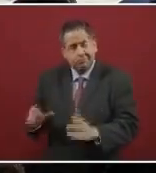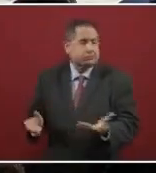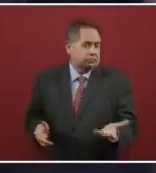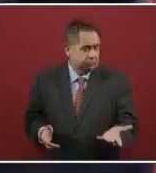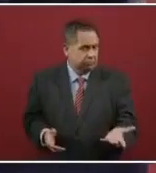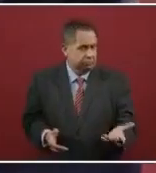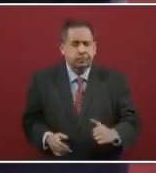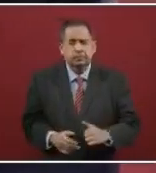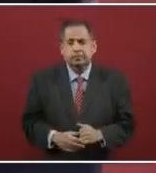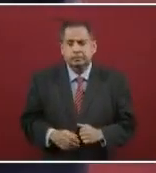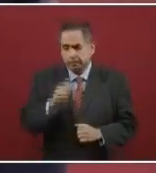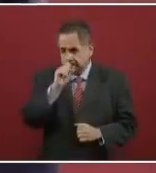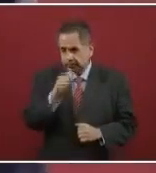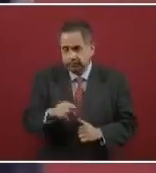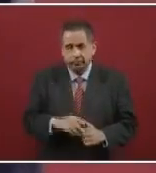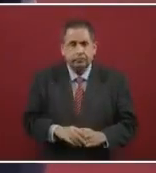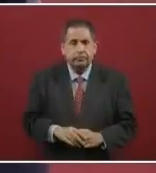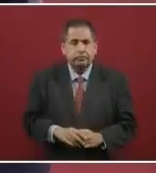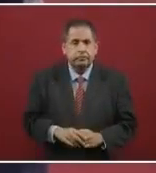También